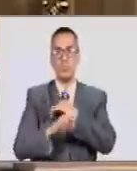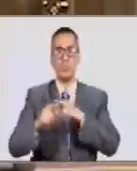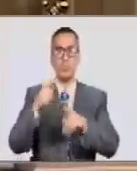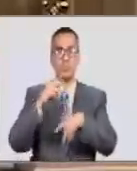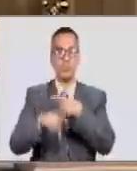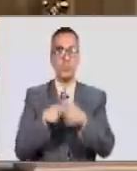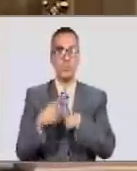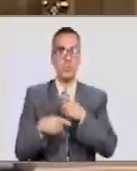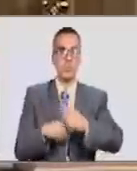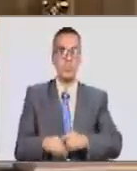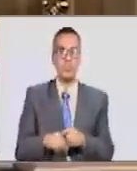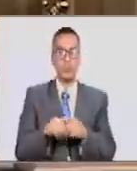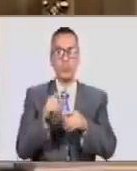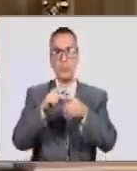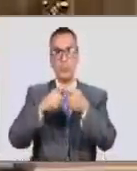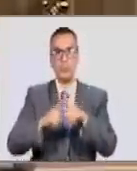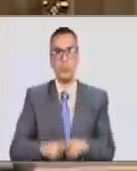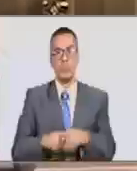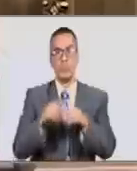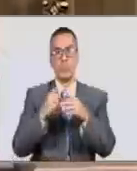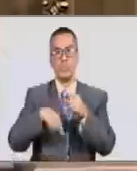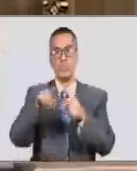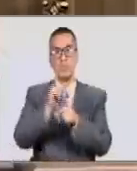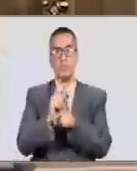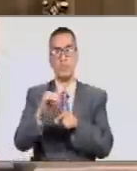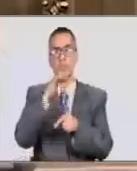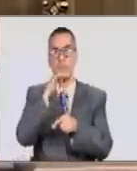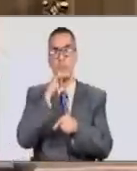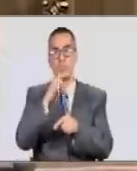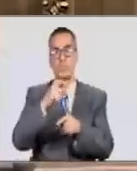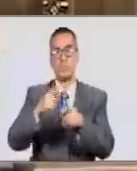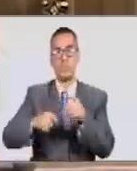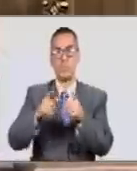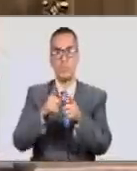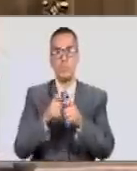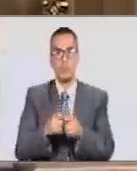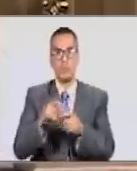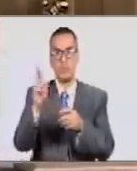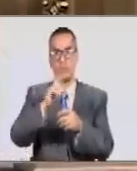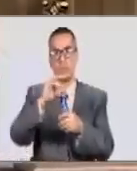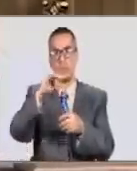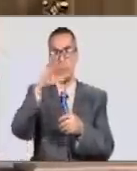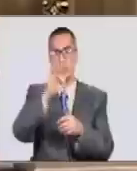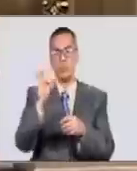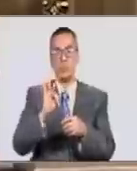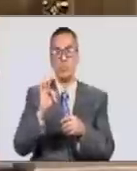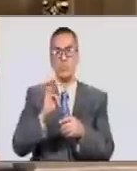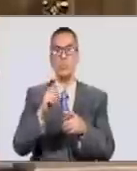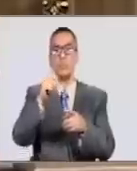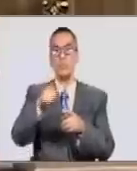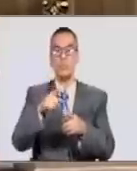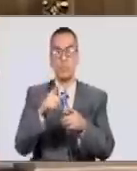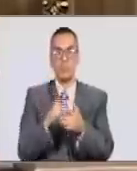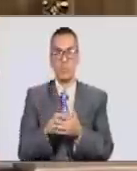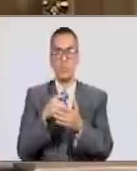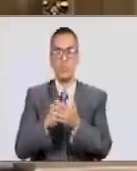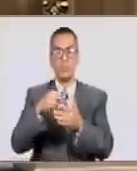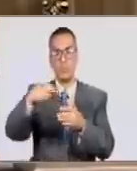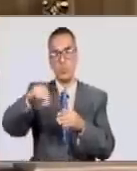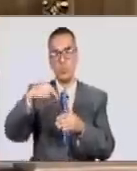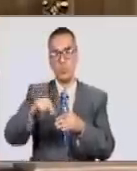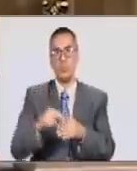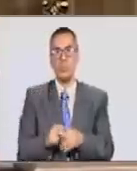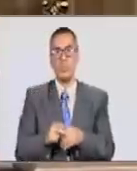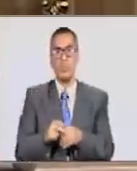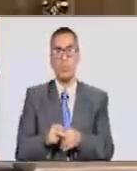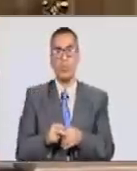deberán realizar el número de registro único de información fiscal, RIF, llevado por la Autoridad Tributaria Nacional